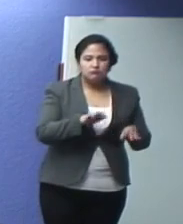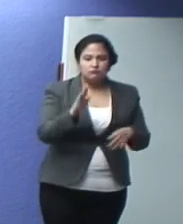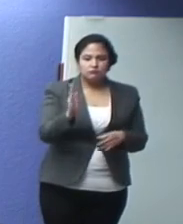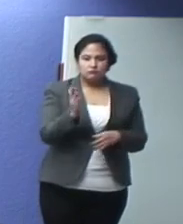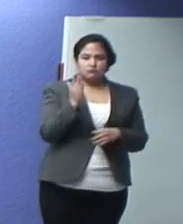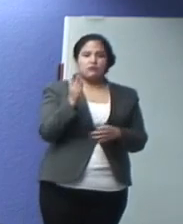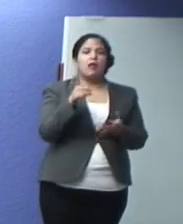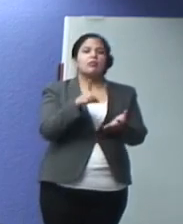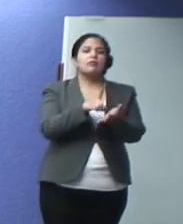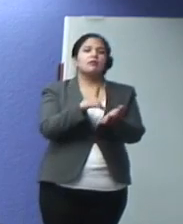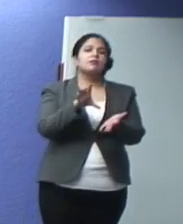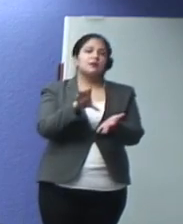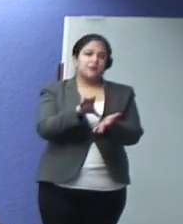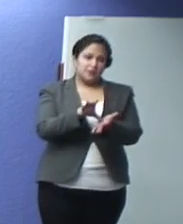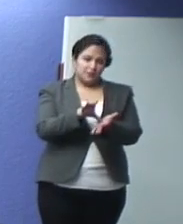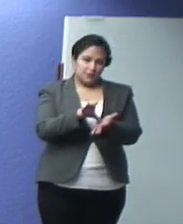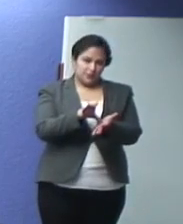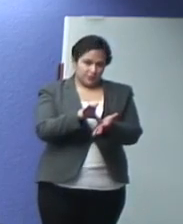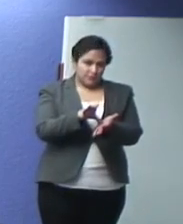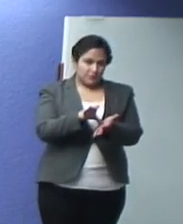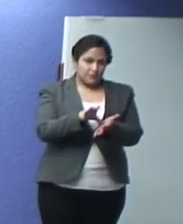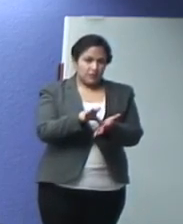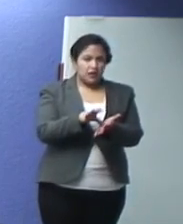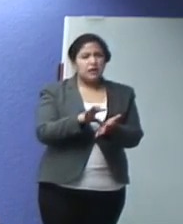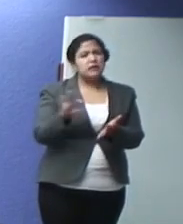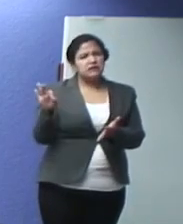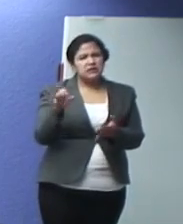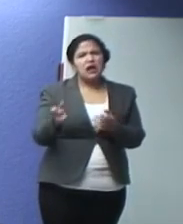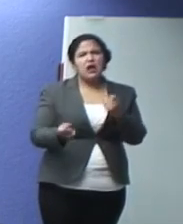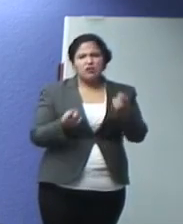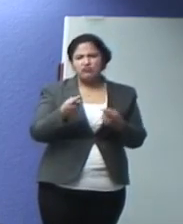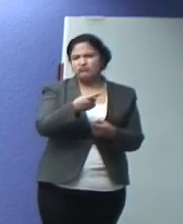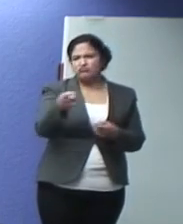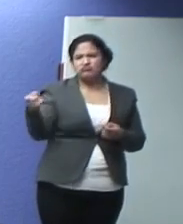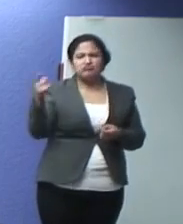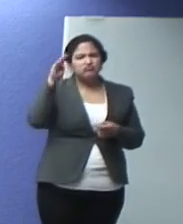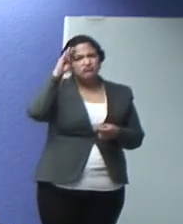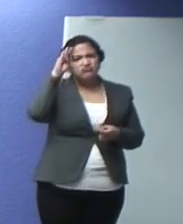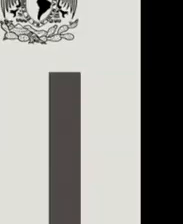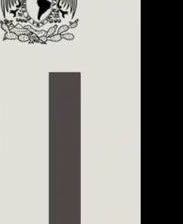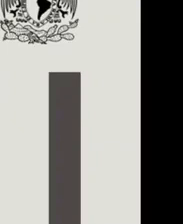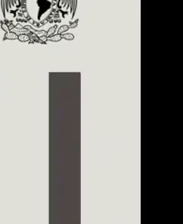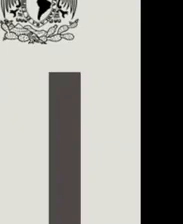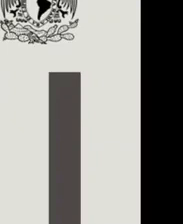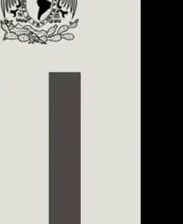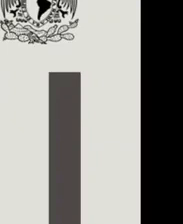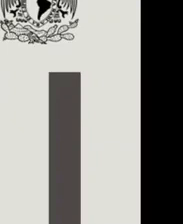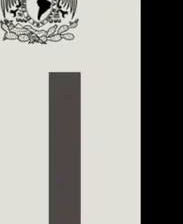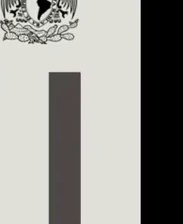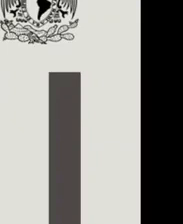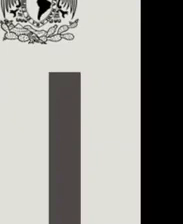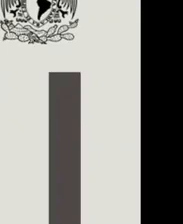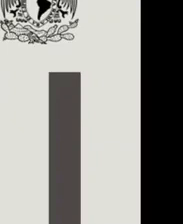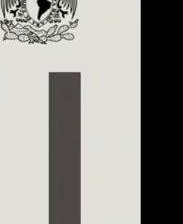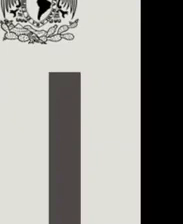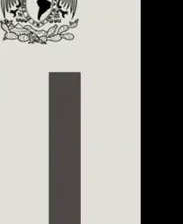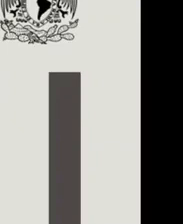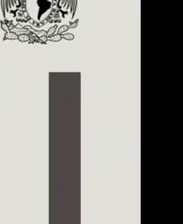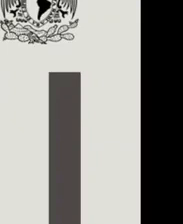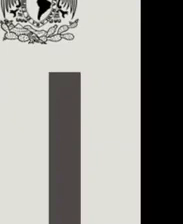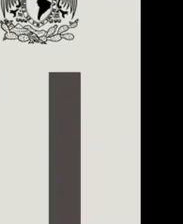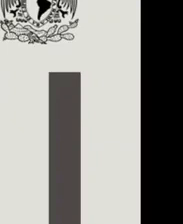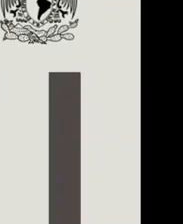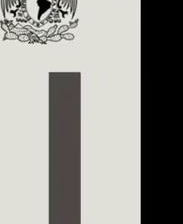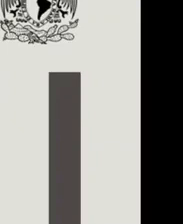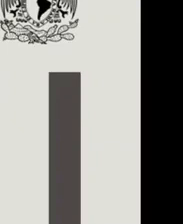ser un ángulo muy teórico, ¿no? Dado que estoy elaborando la tesis con este tema